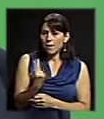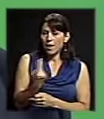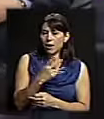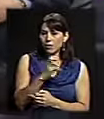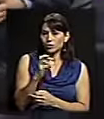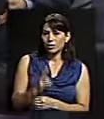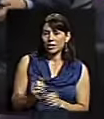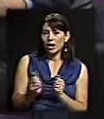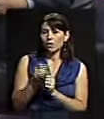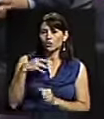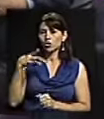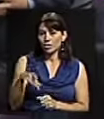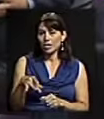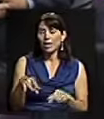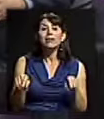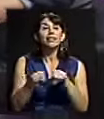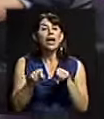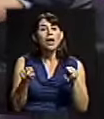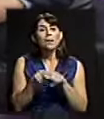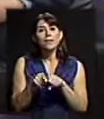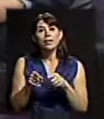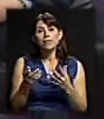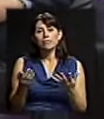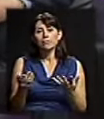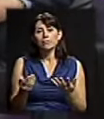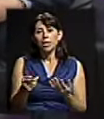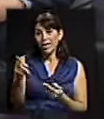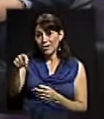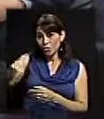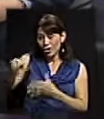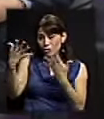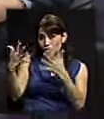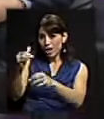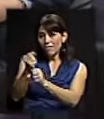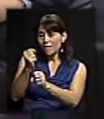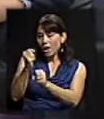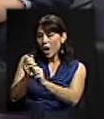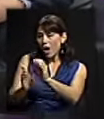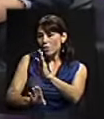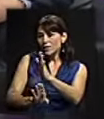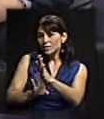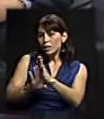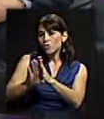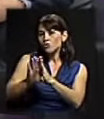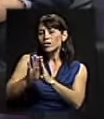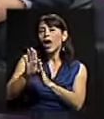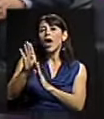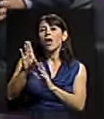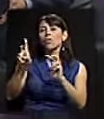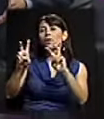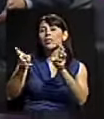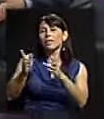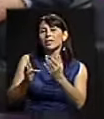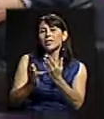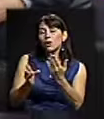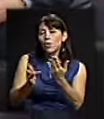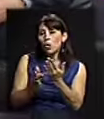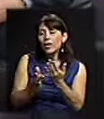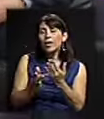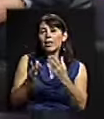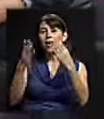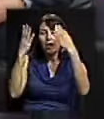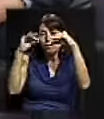y Chile sino también aprender de lo que ellos han desarrollado en en Campos como la la tecnología y